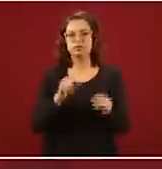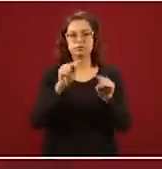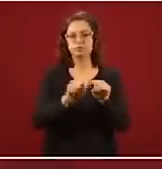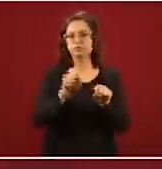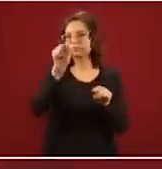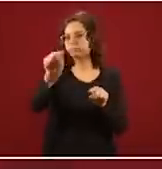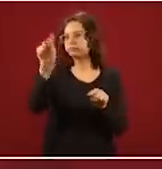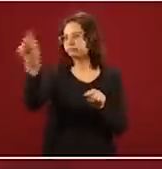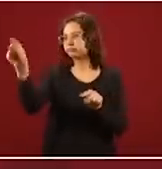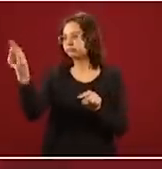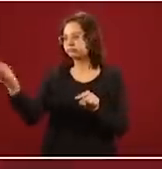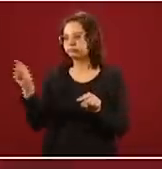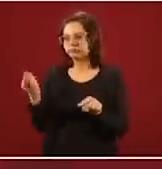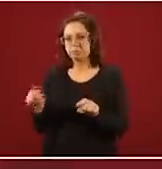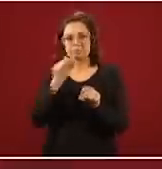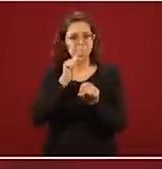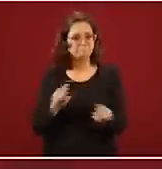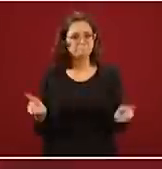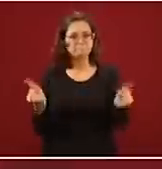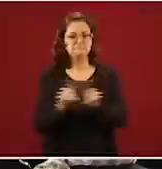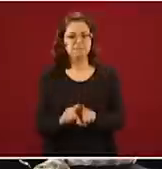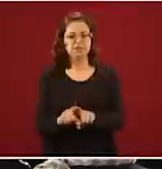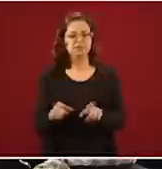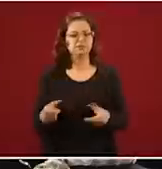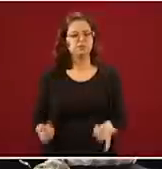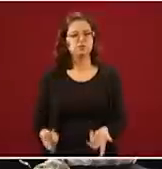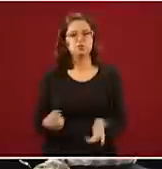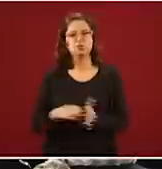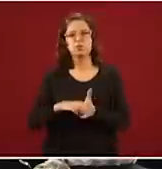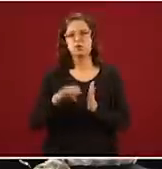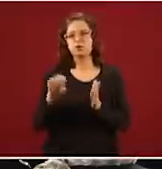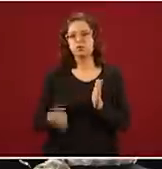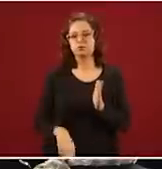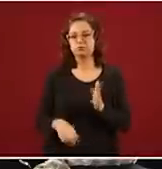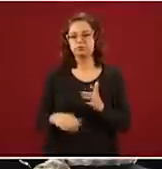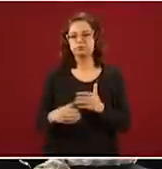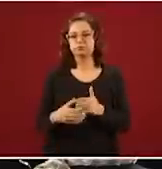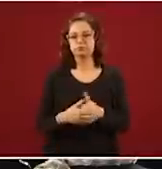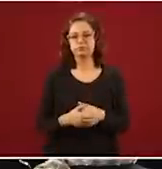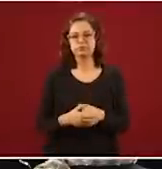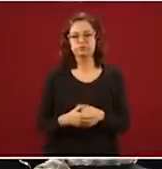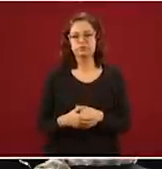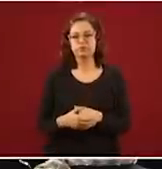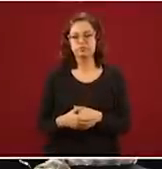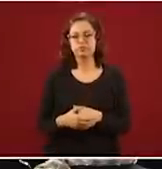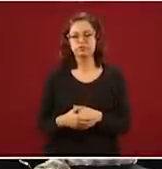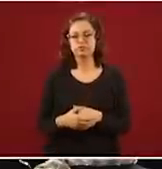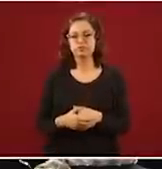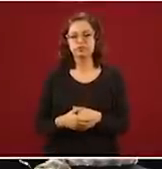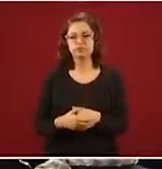el caso, ¿cómo se le llama ahora a las vacas